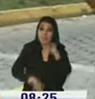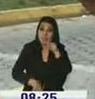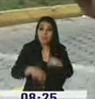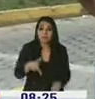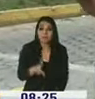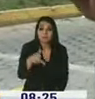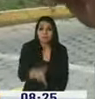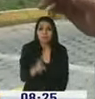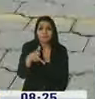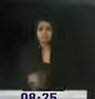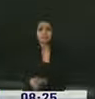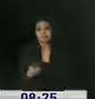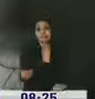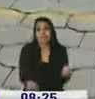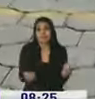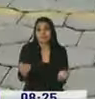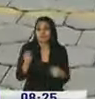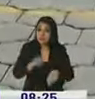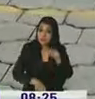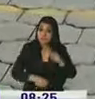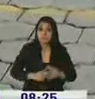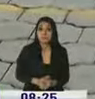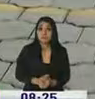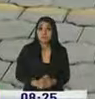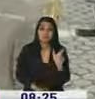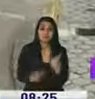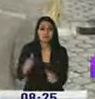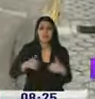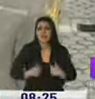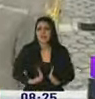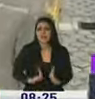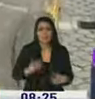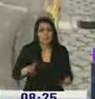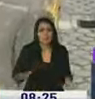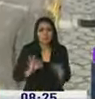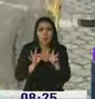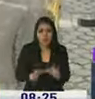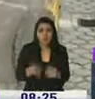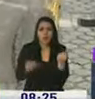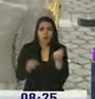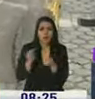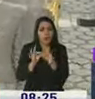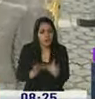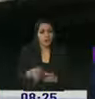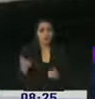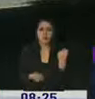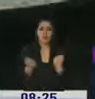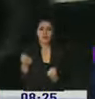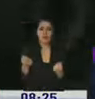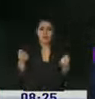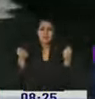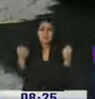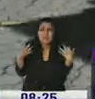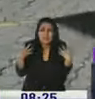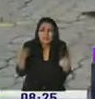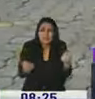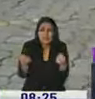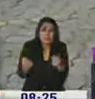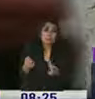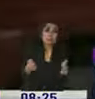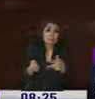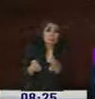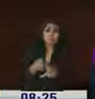dice que se destruyen los autos. Los habitantes de la zona dicen estar cansados de reparar sus vehículos y manejar bajo la tensión de chocar contra otro